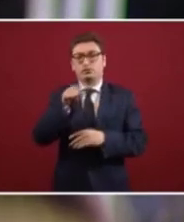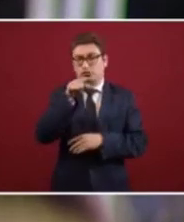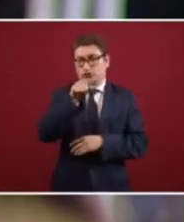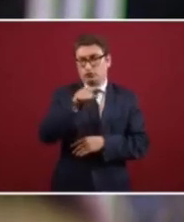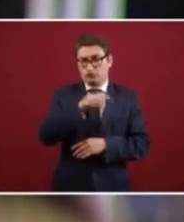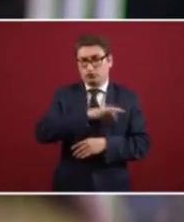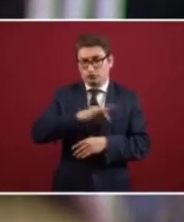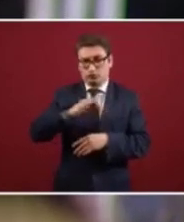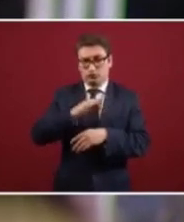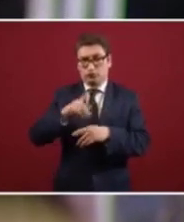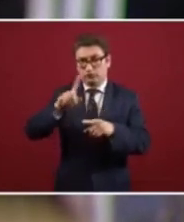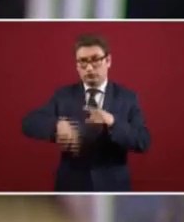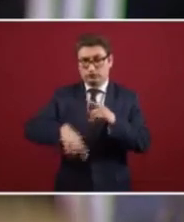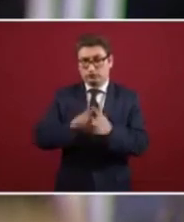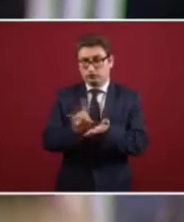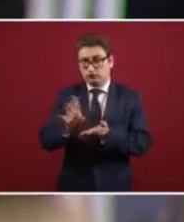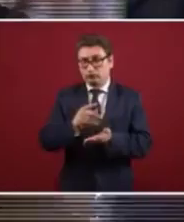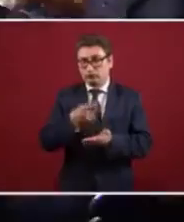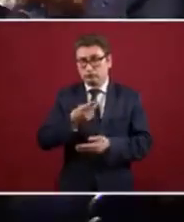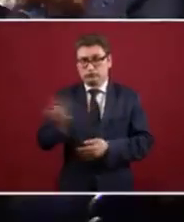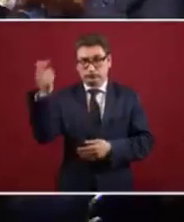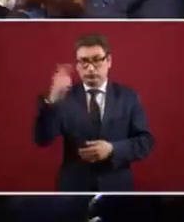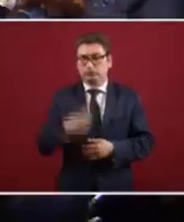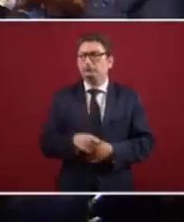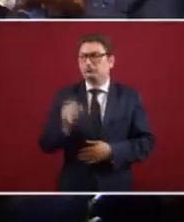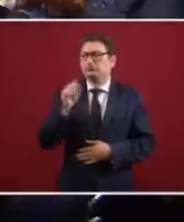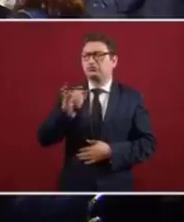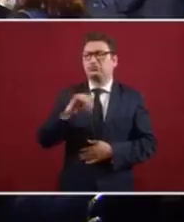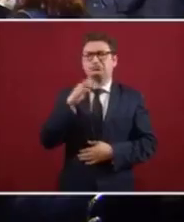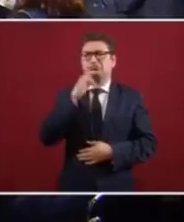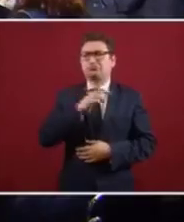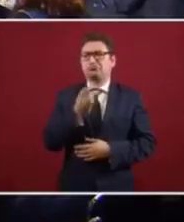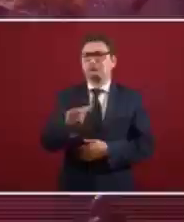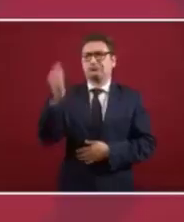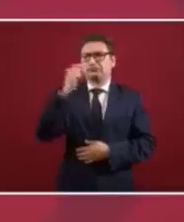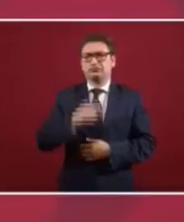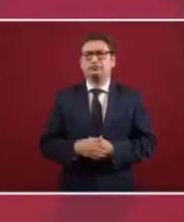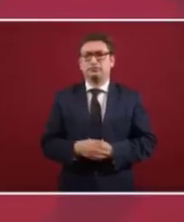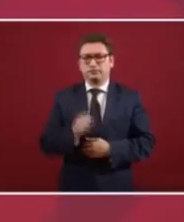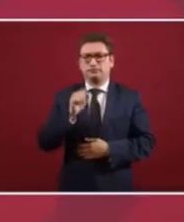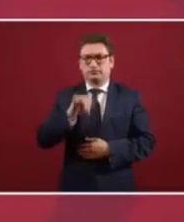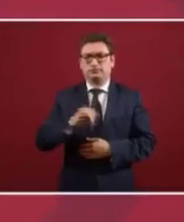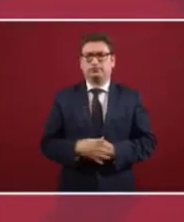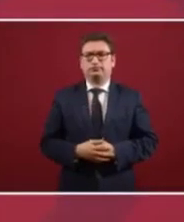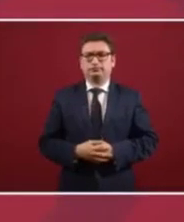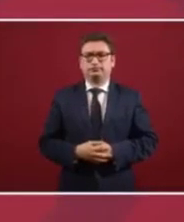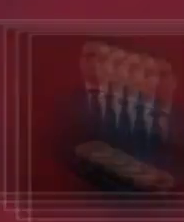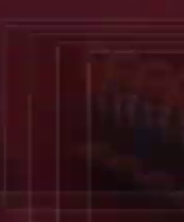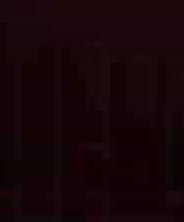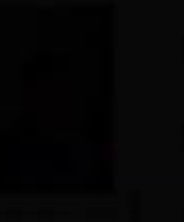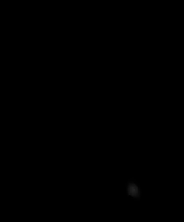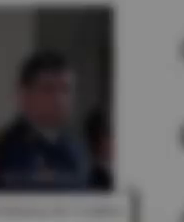¿usted lo va a separar del cargo? De inmediato. De inmediato.